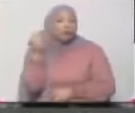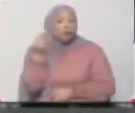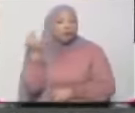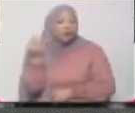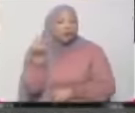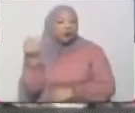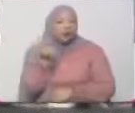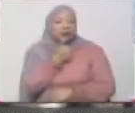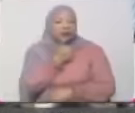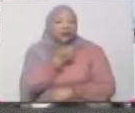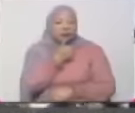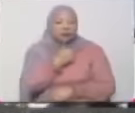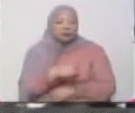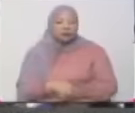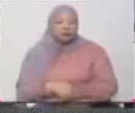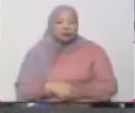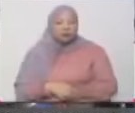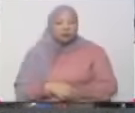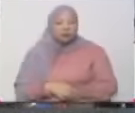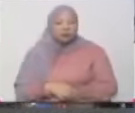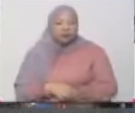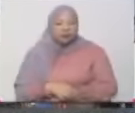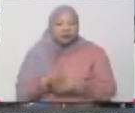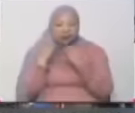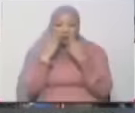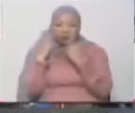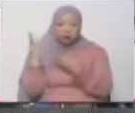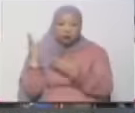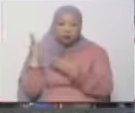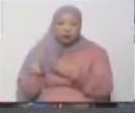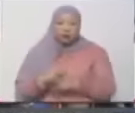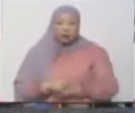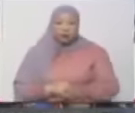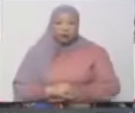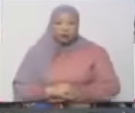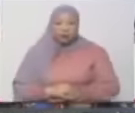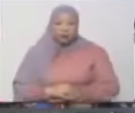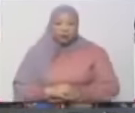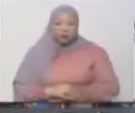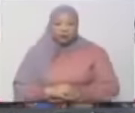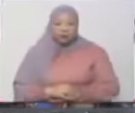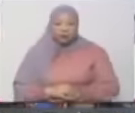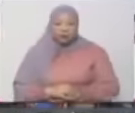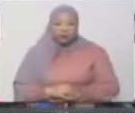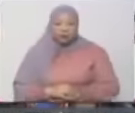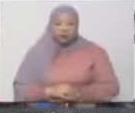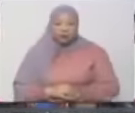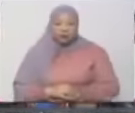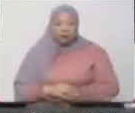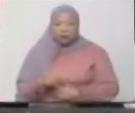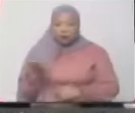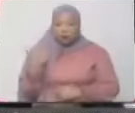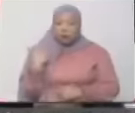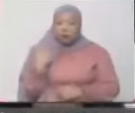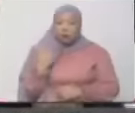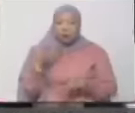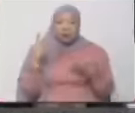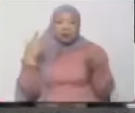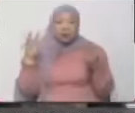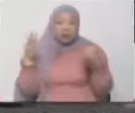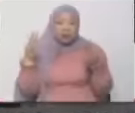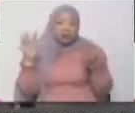joven? Aquí está, mira. ¿Qué tal? Ah, no te llevo nada, pues. Vamos a dar un aplauso,